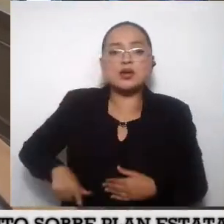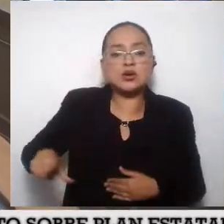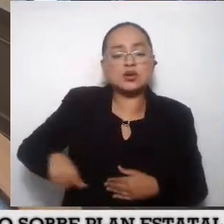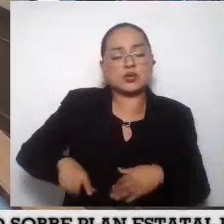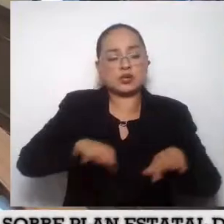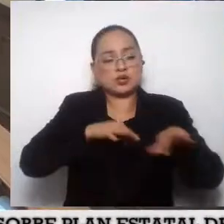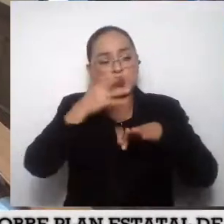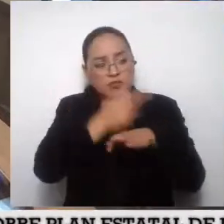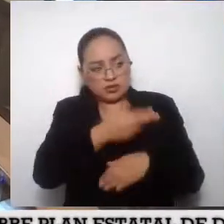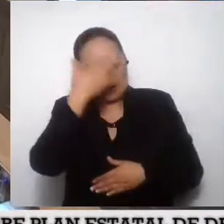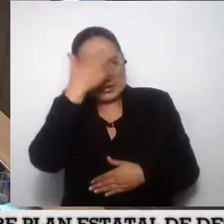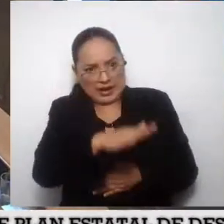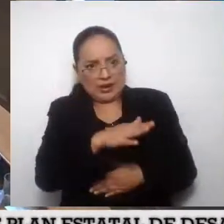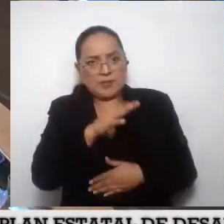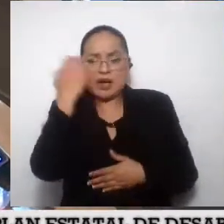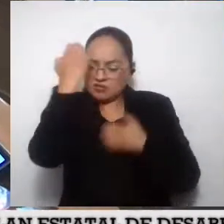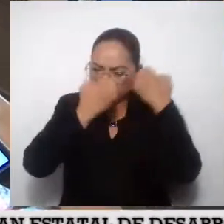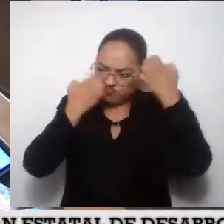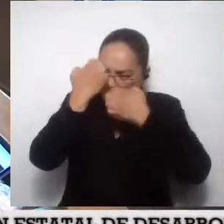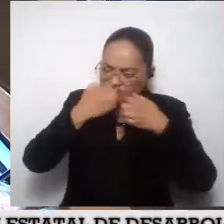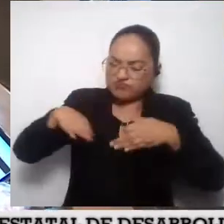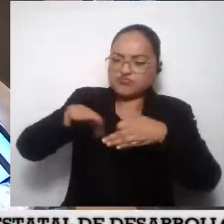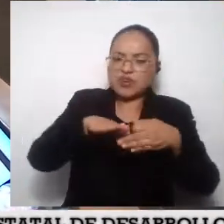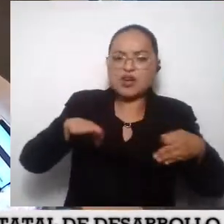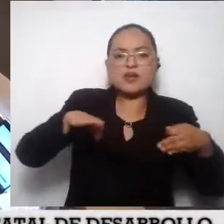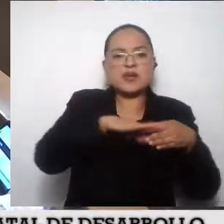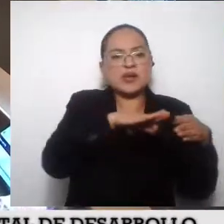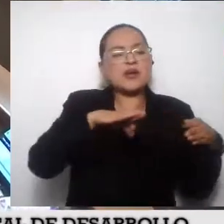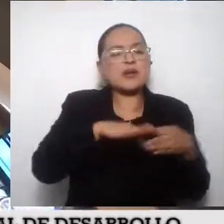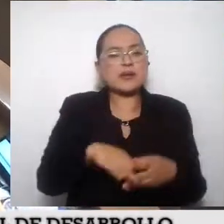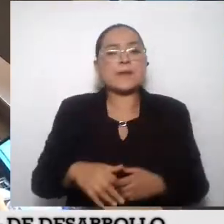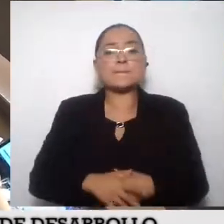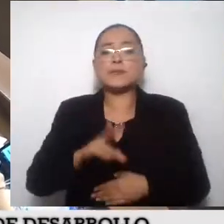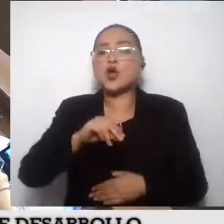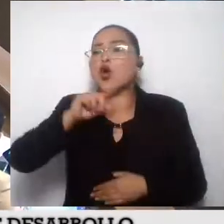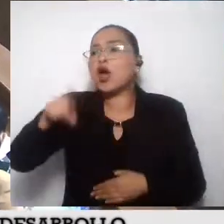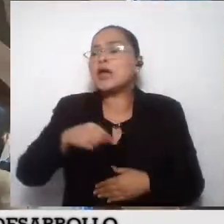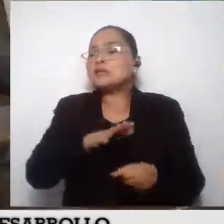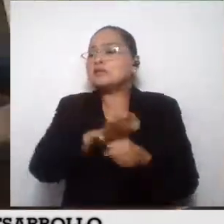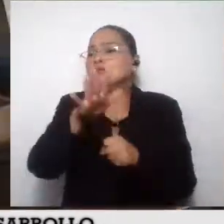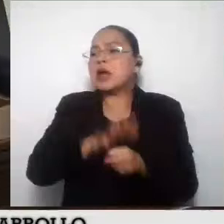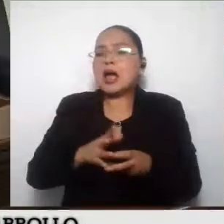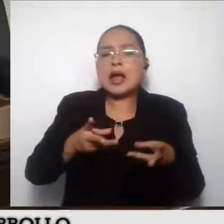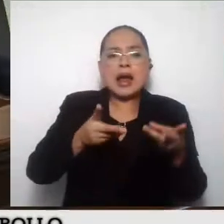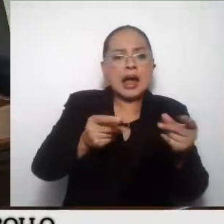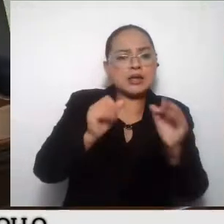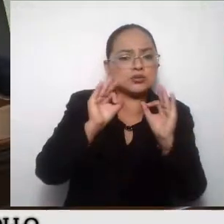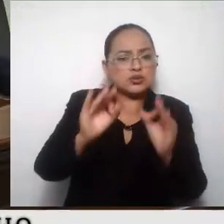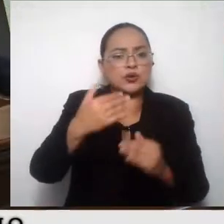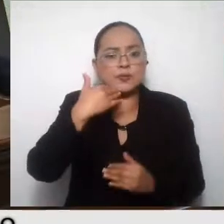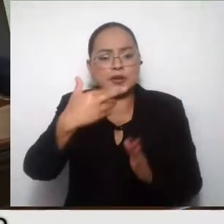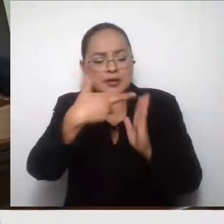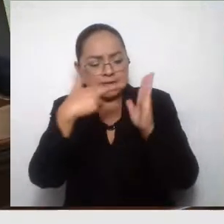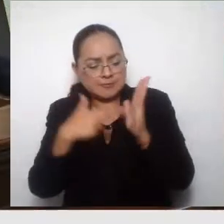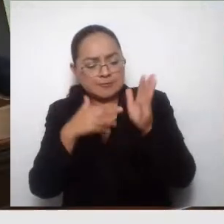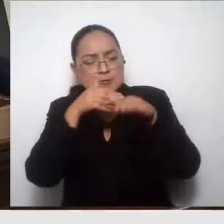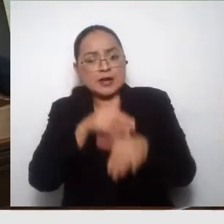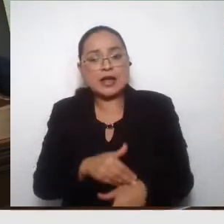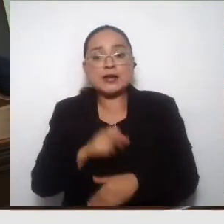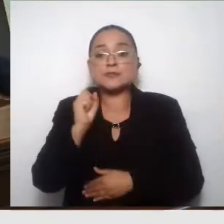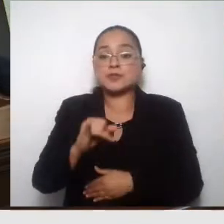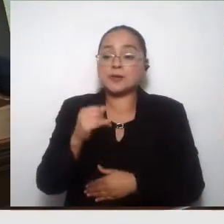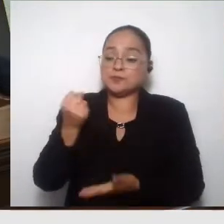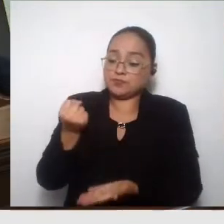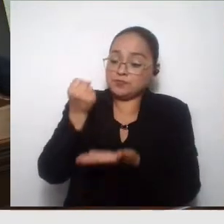solamente se trata de la probidad en el uso de los recursos públicos, se trata de que los recursos se apliquen